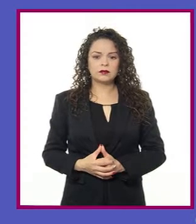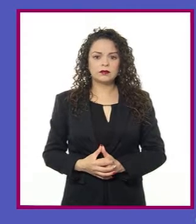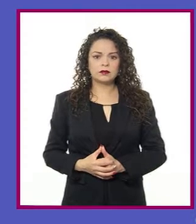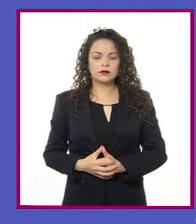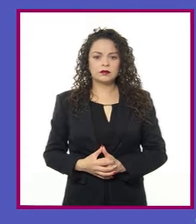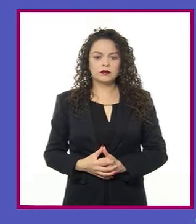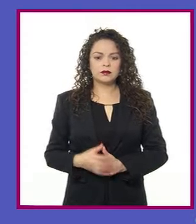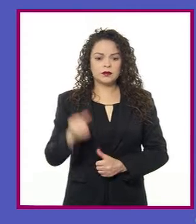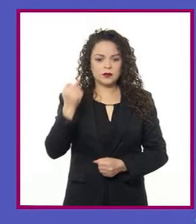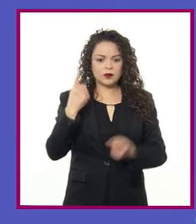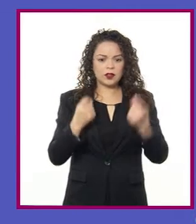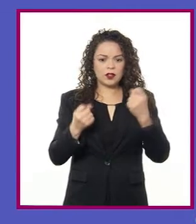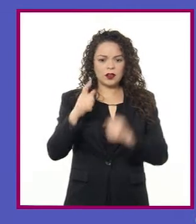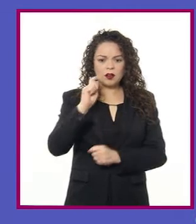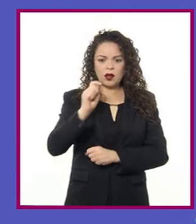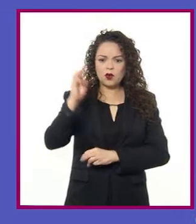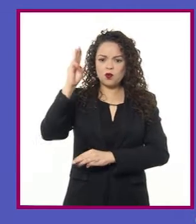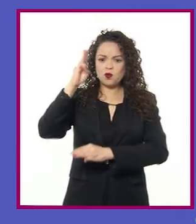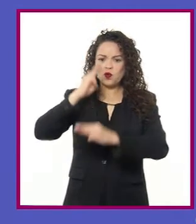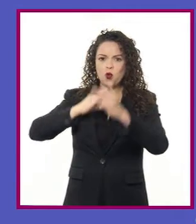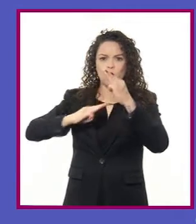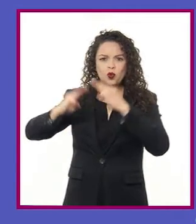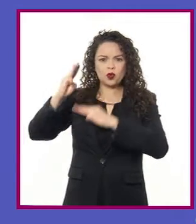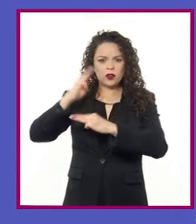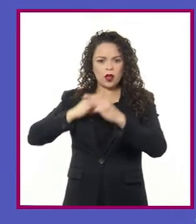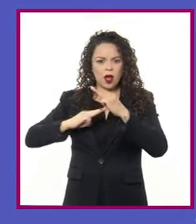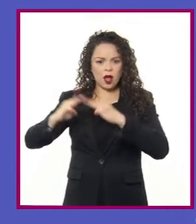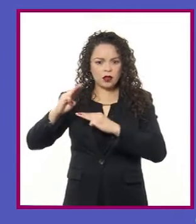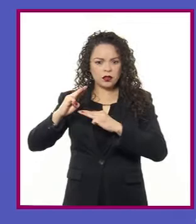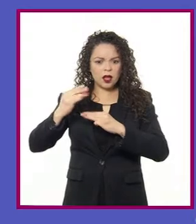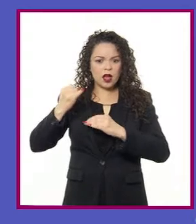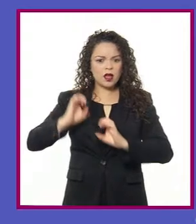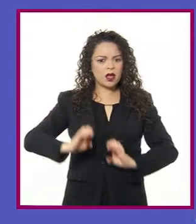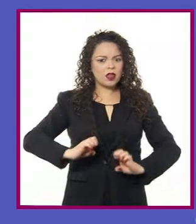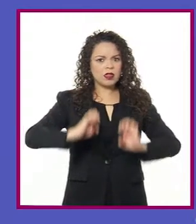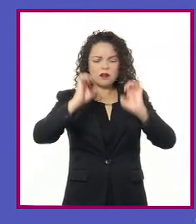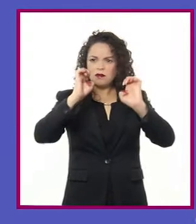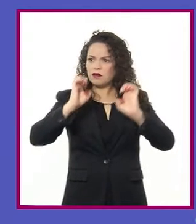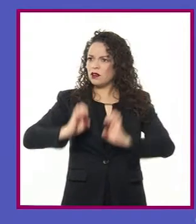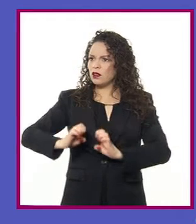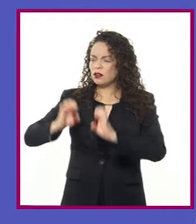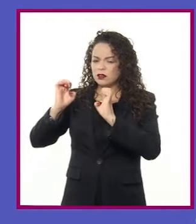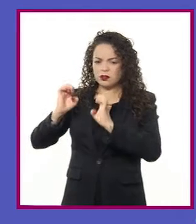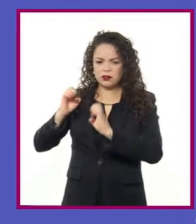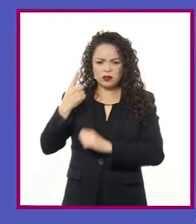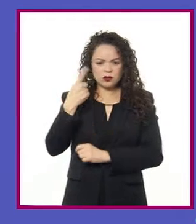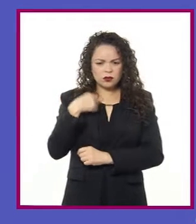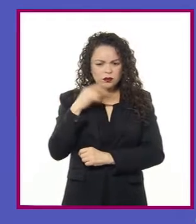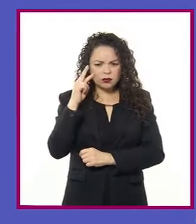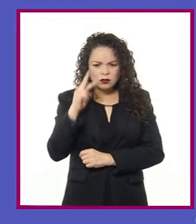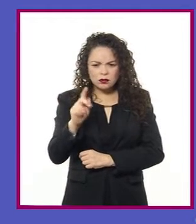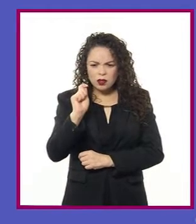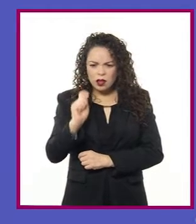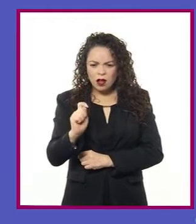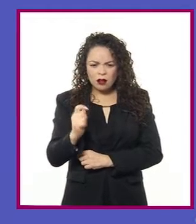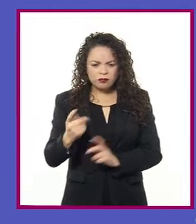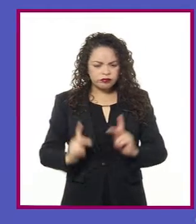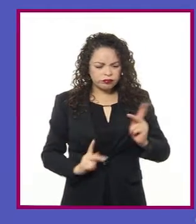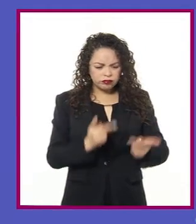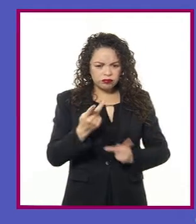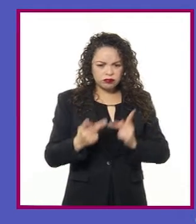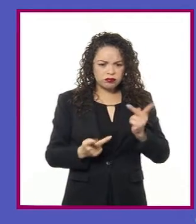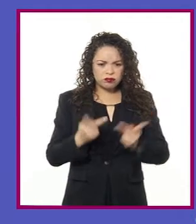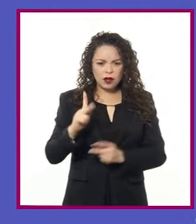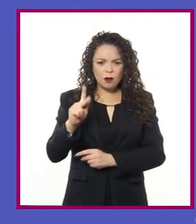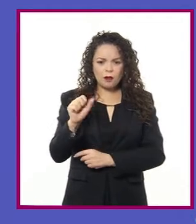En algunos recuadros aparecen unas montañas y partes altas de edificios. En una de ellas veo pasto y un